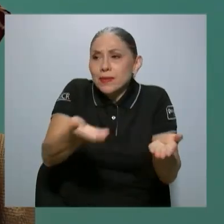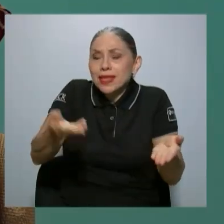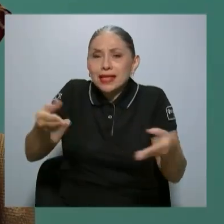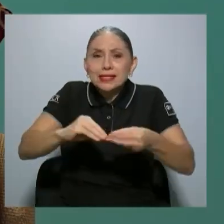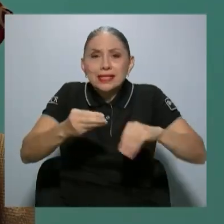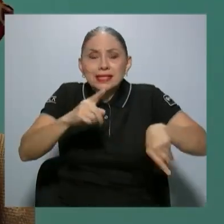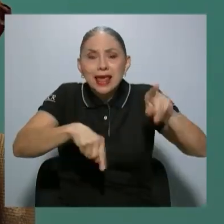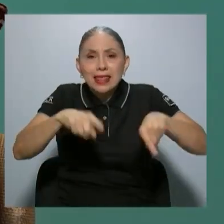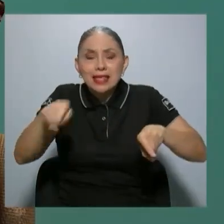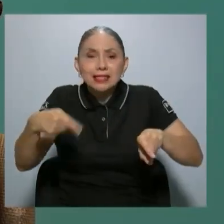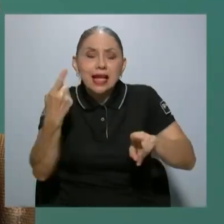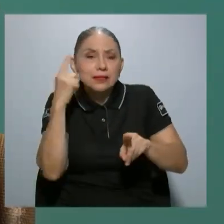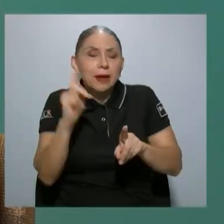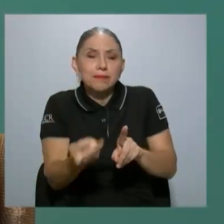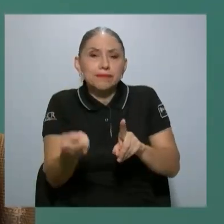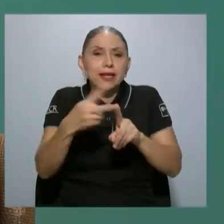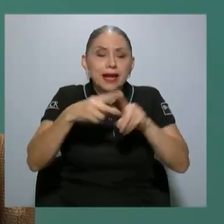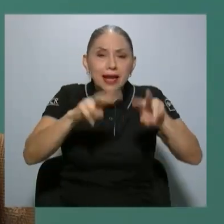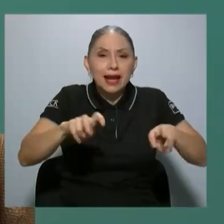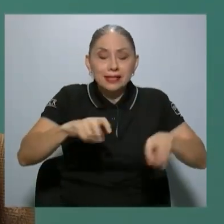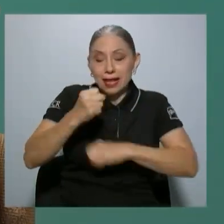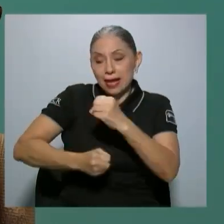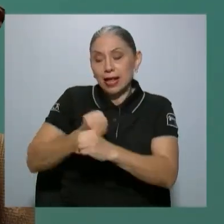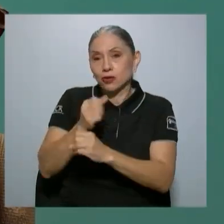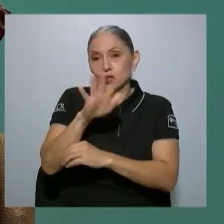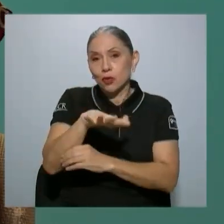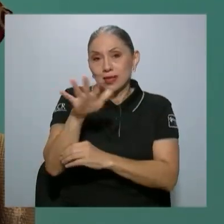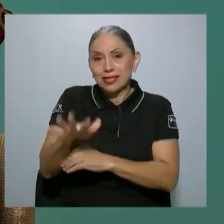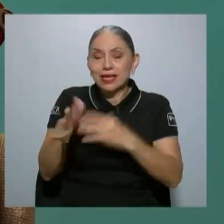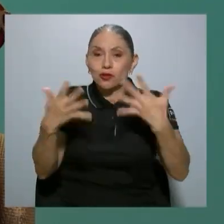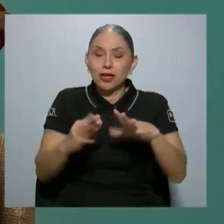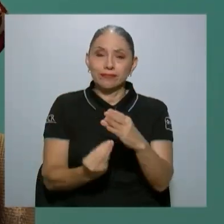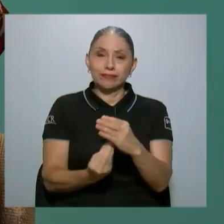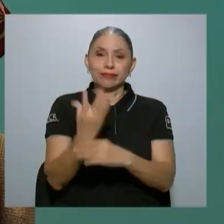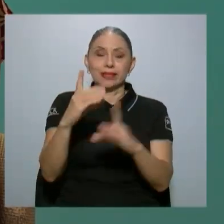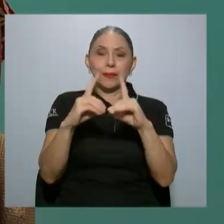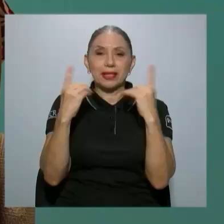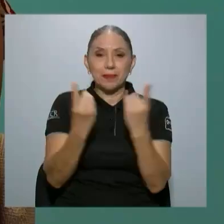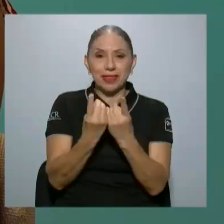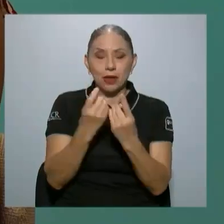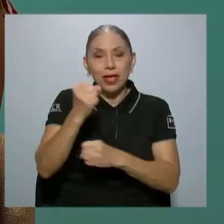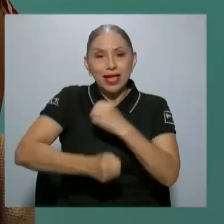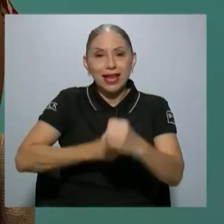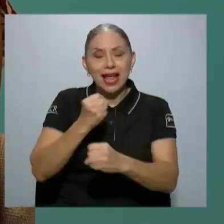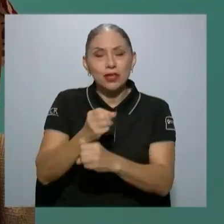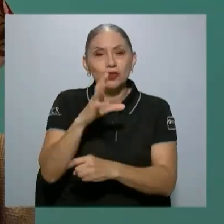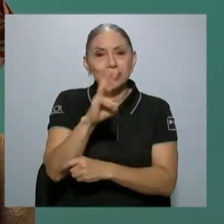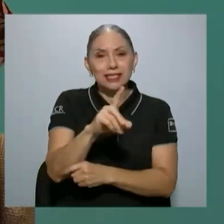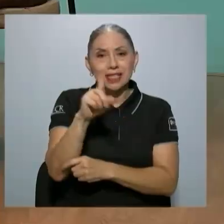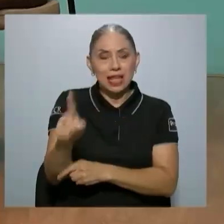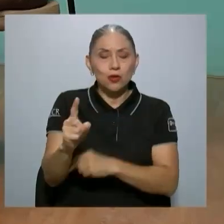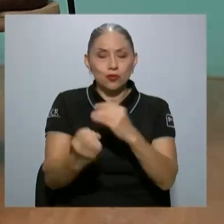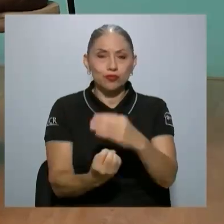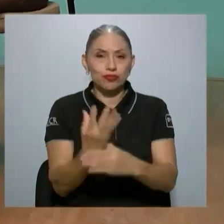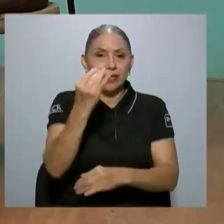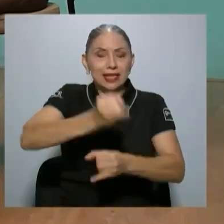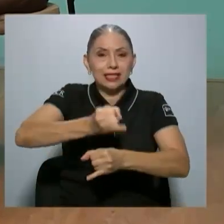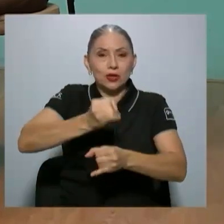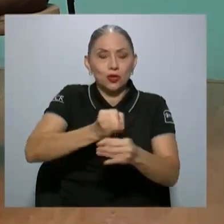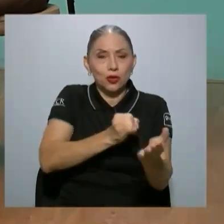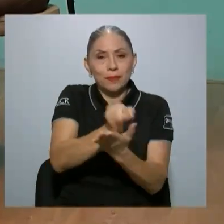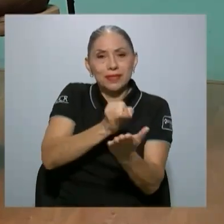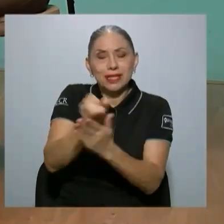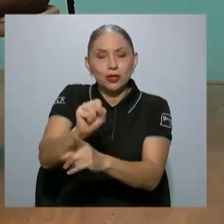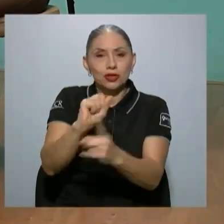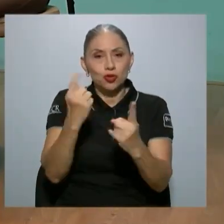datos. Y en el 55 pues se crea el departamento, y de hecho en el 61, unos años después, se creó el Instituto de Investigaciones